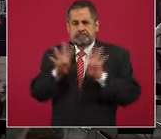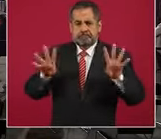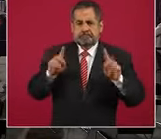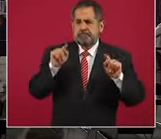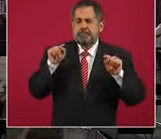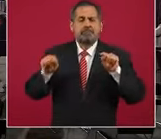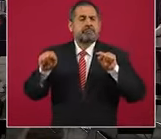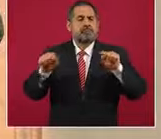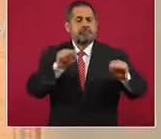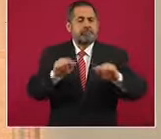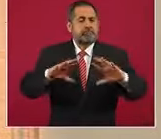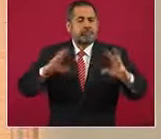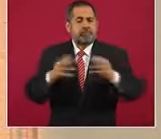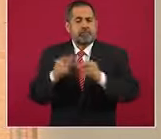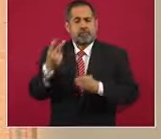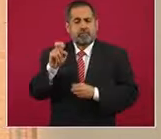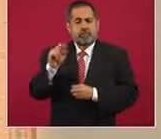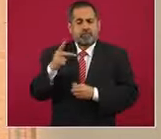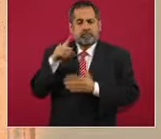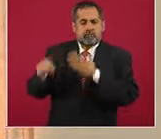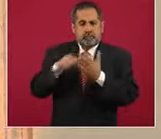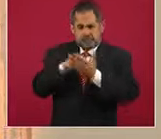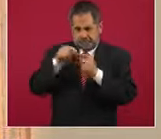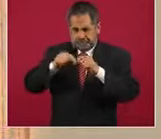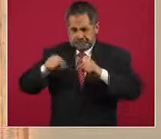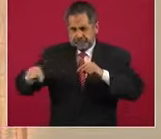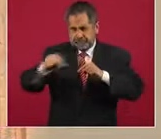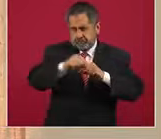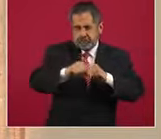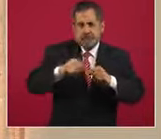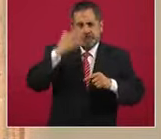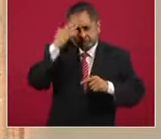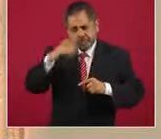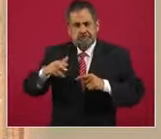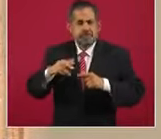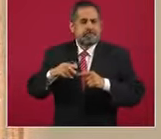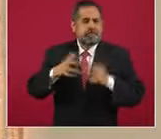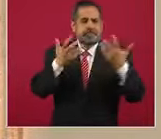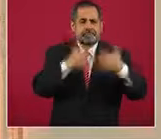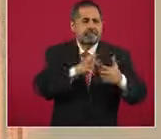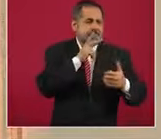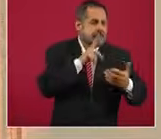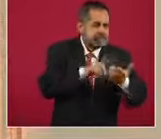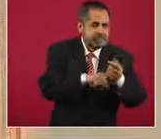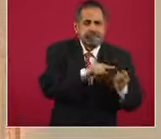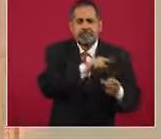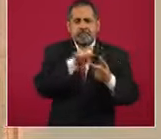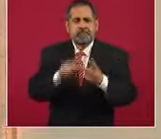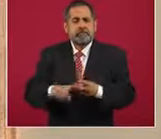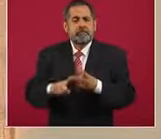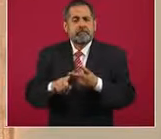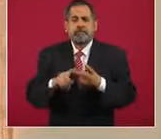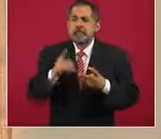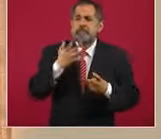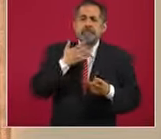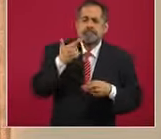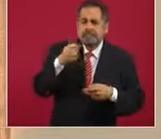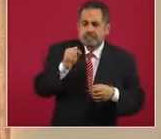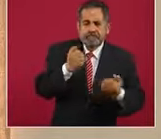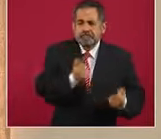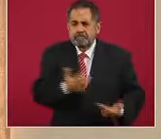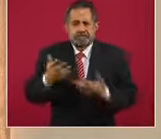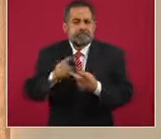en 281 instalaciones estratégicas, como son refinerías, terminales de abastecimiento y distribución,